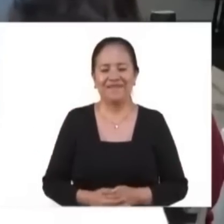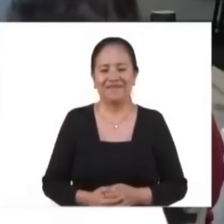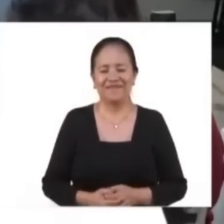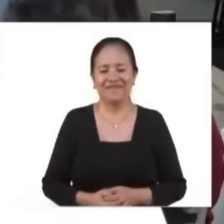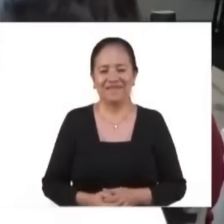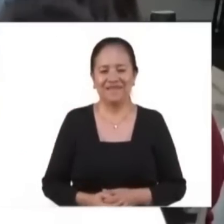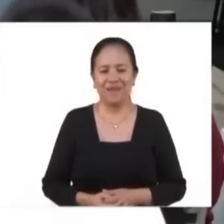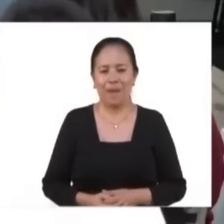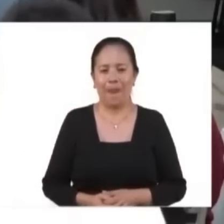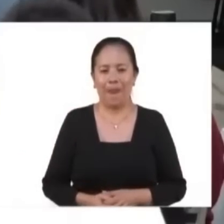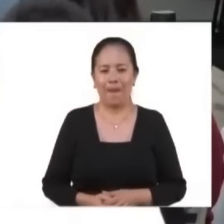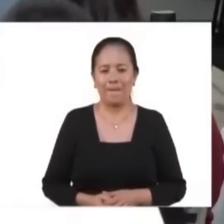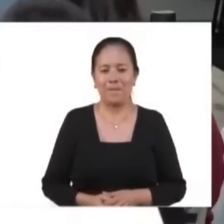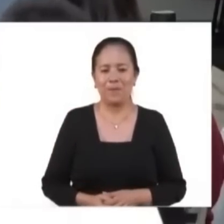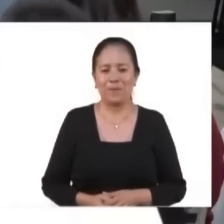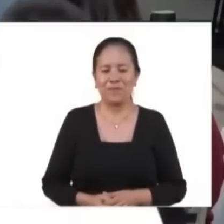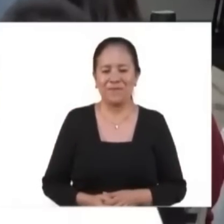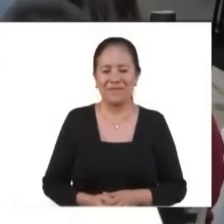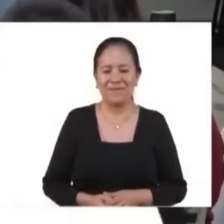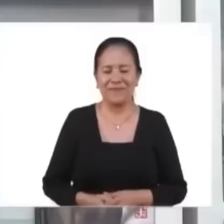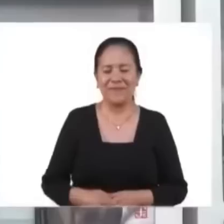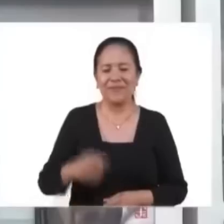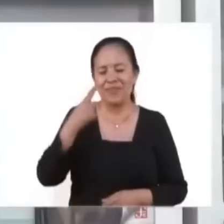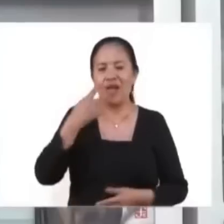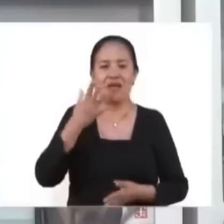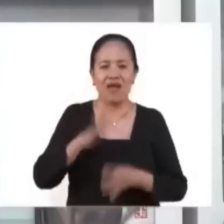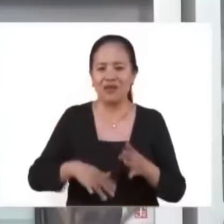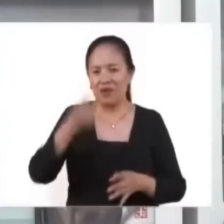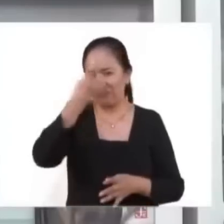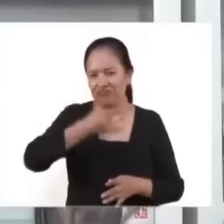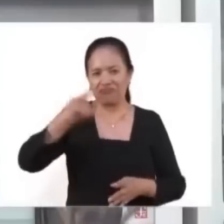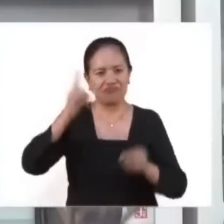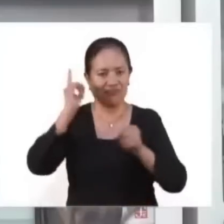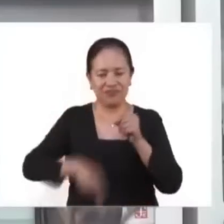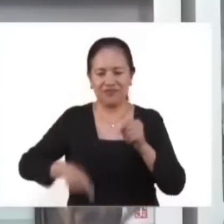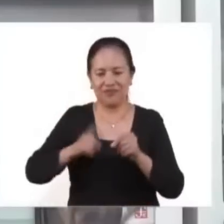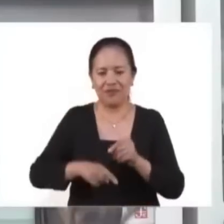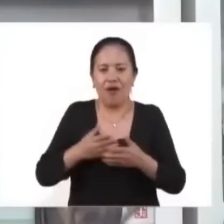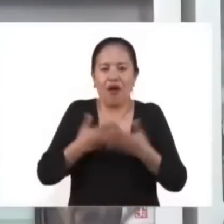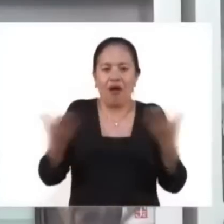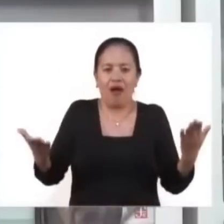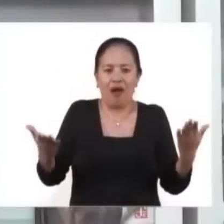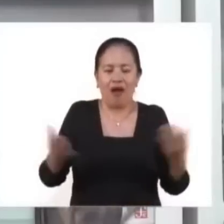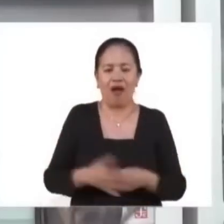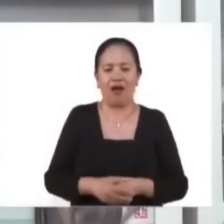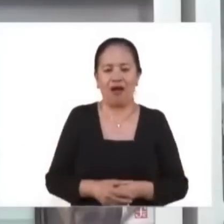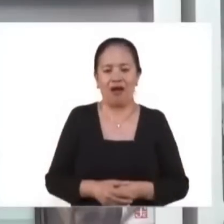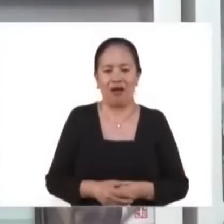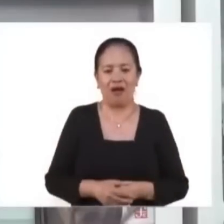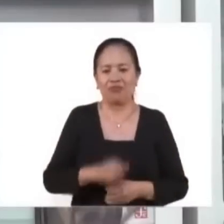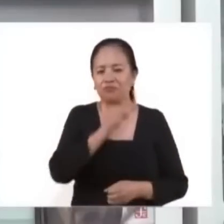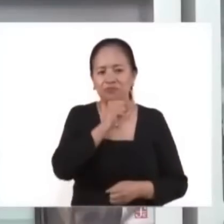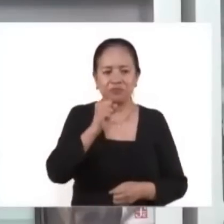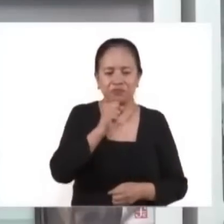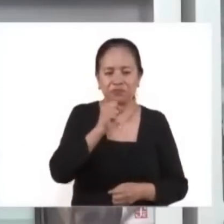Bueno ya se había quitado la máscara pero se quitó la segunda o sea ahora resulta que es comentarista de latinos de que